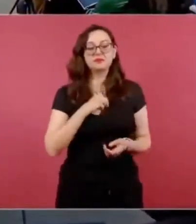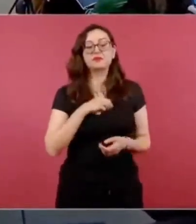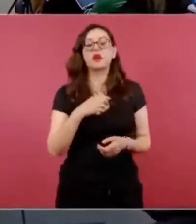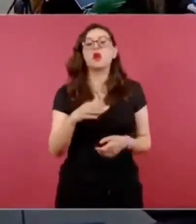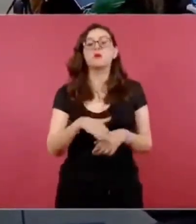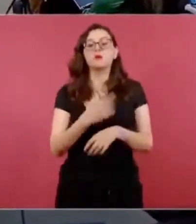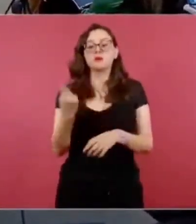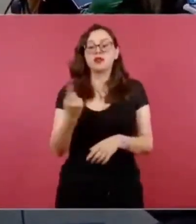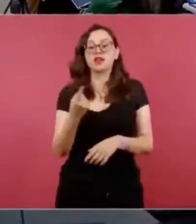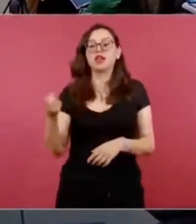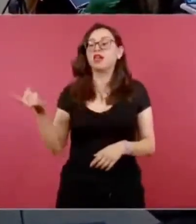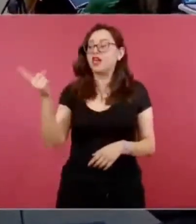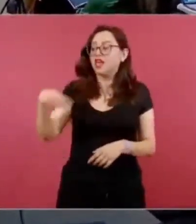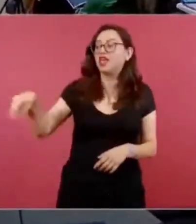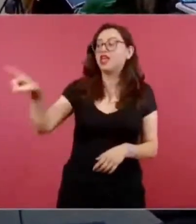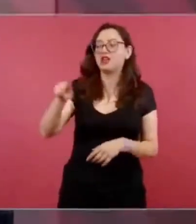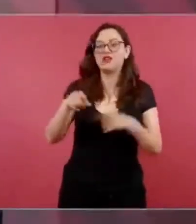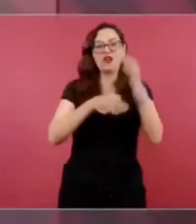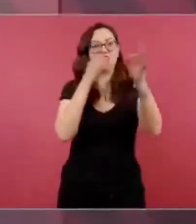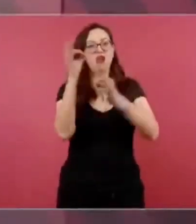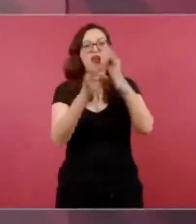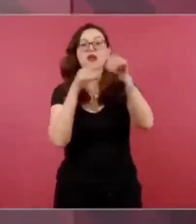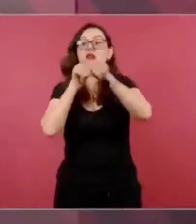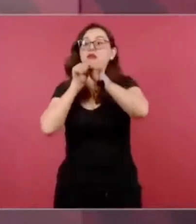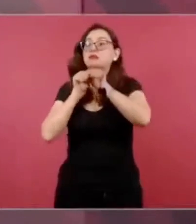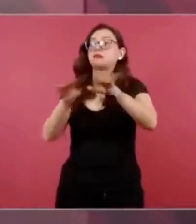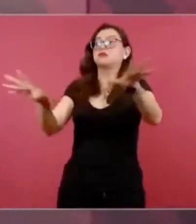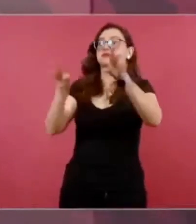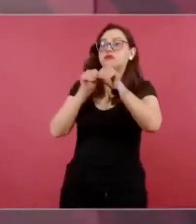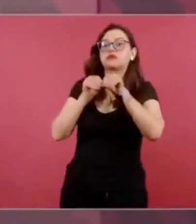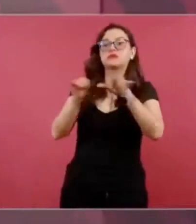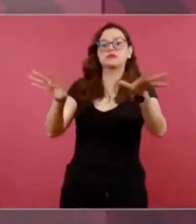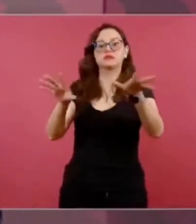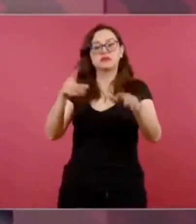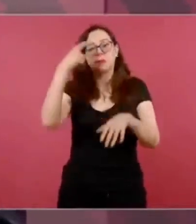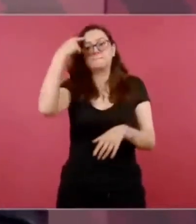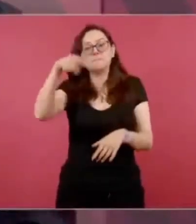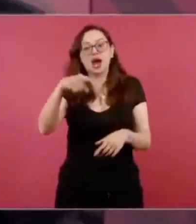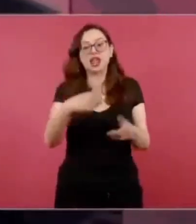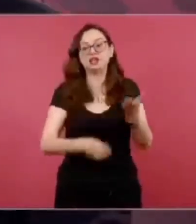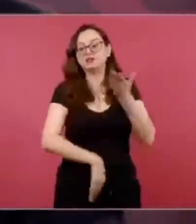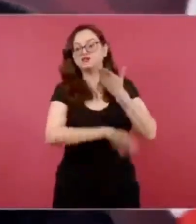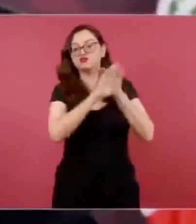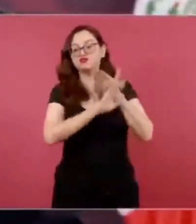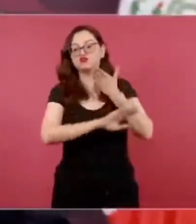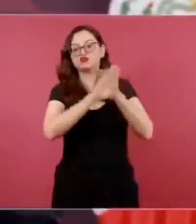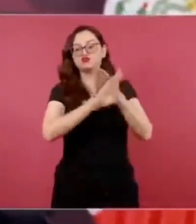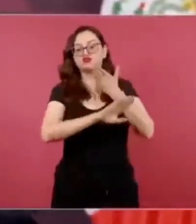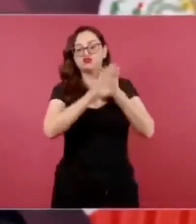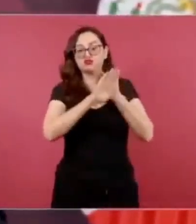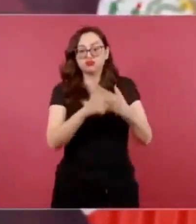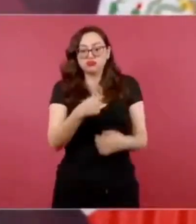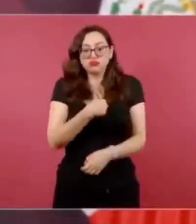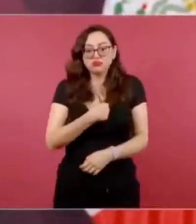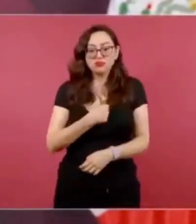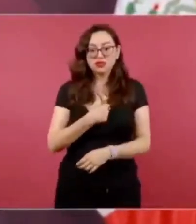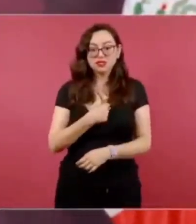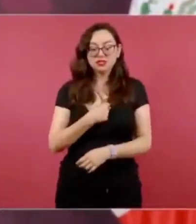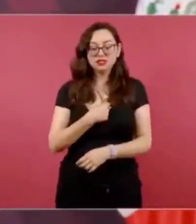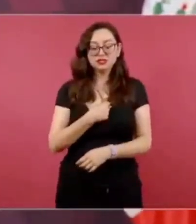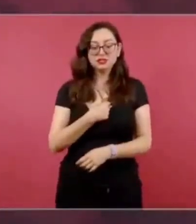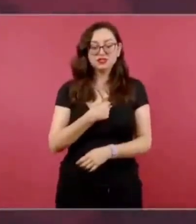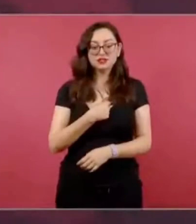con sus medios de manipulación de sembrar esa versión.